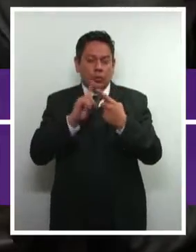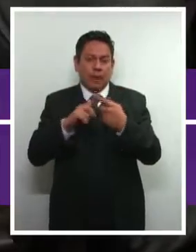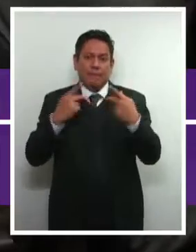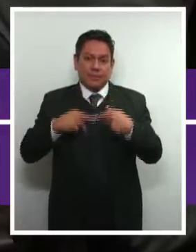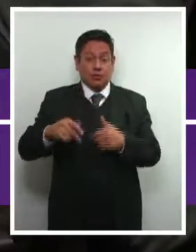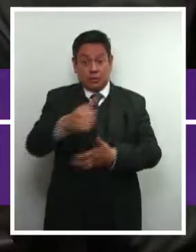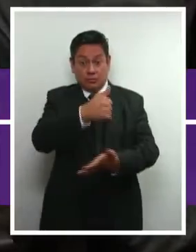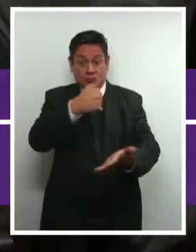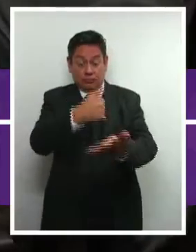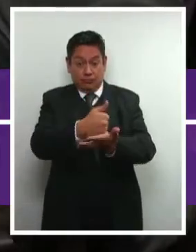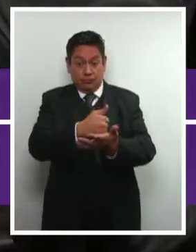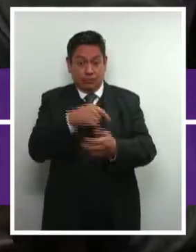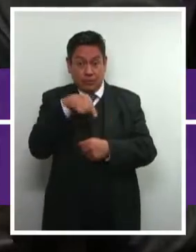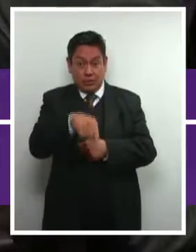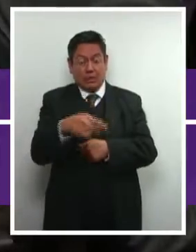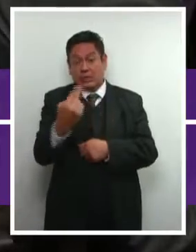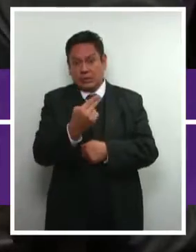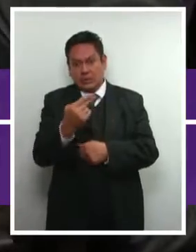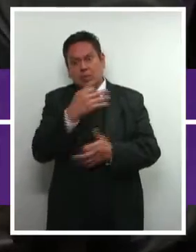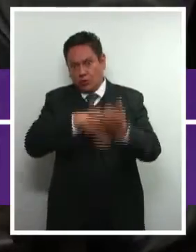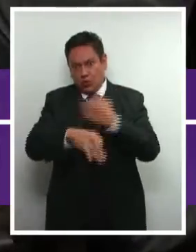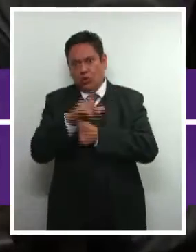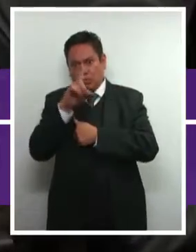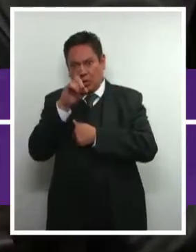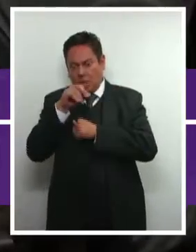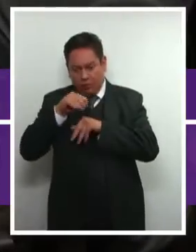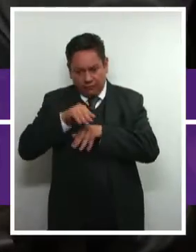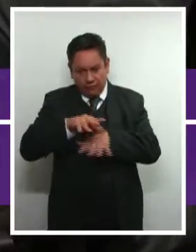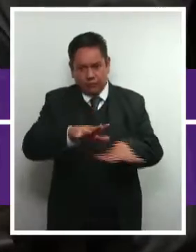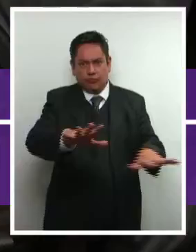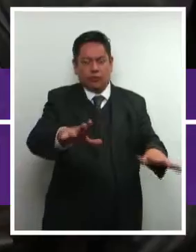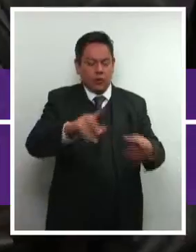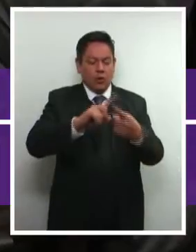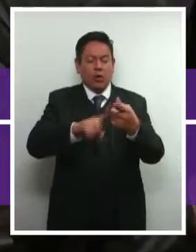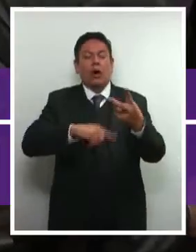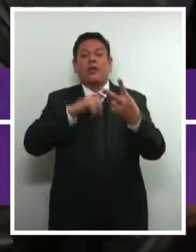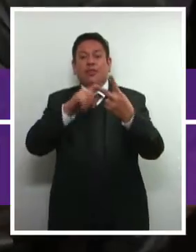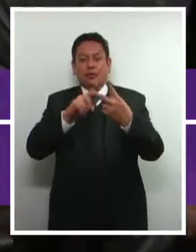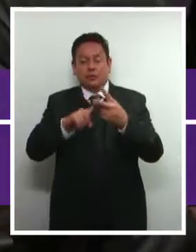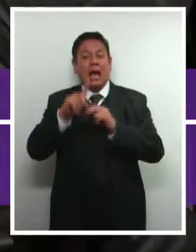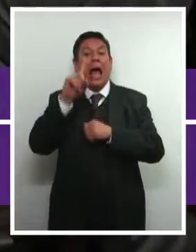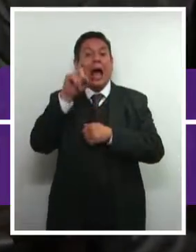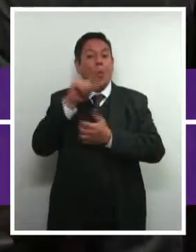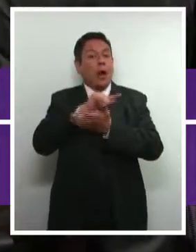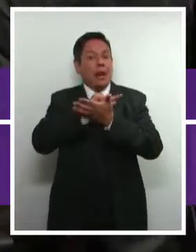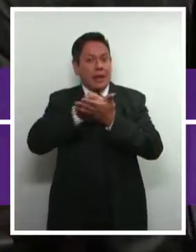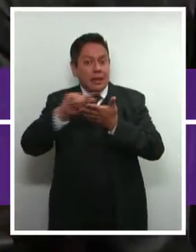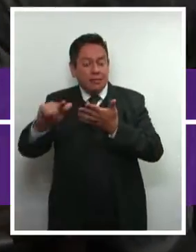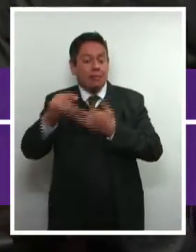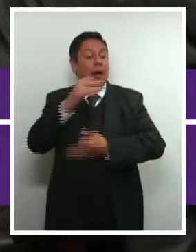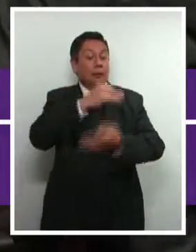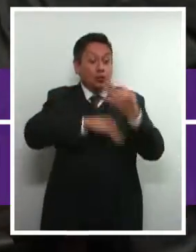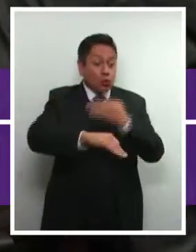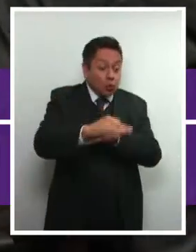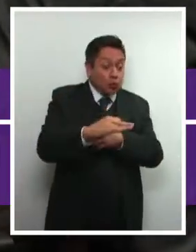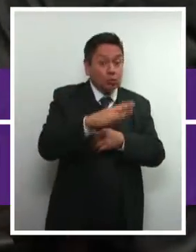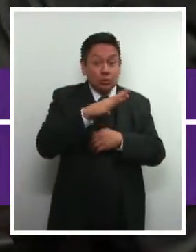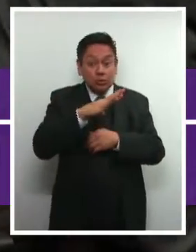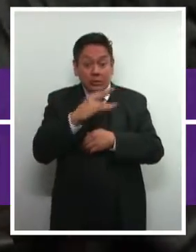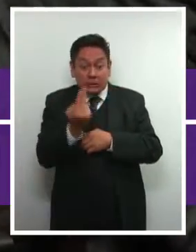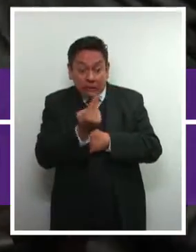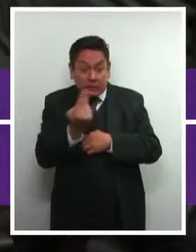ciudad. Otra de calidad y cobertura en el servicio. Queremos agua de calidad para